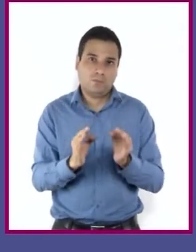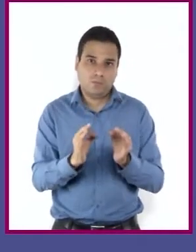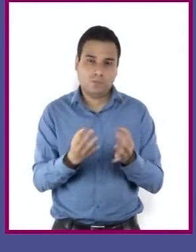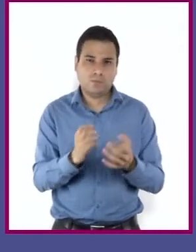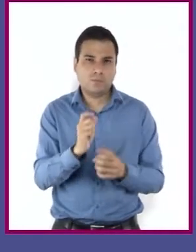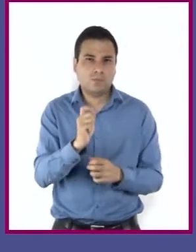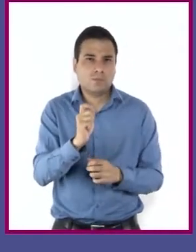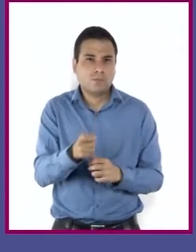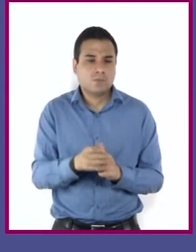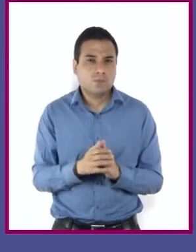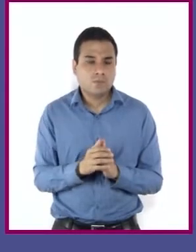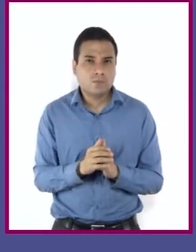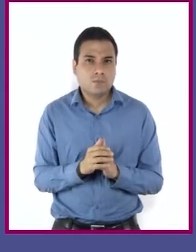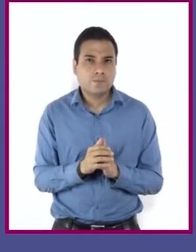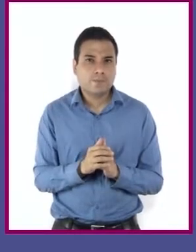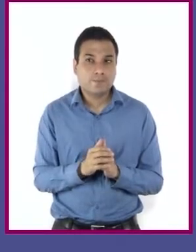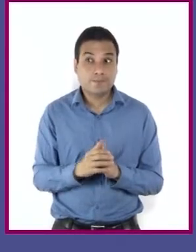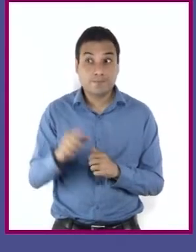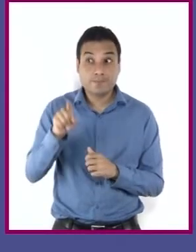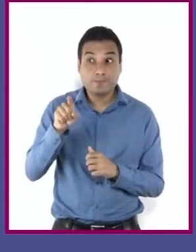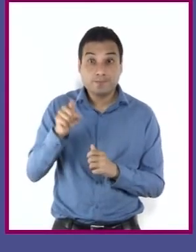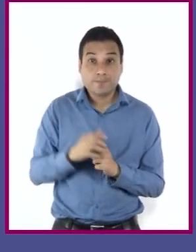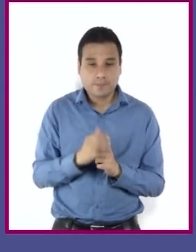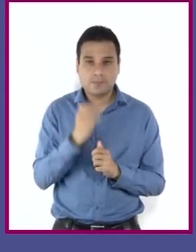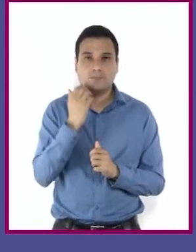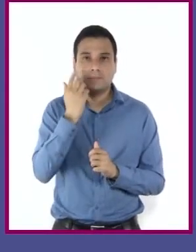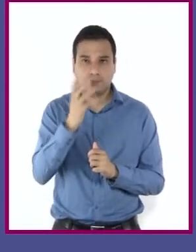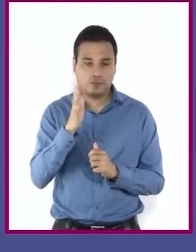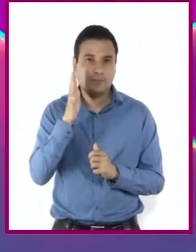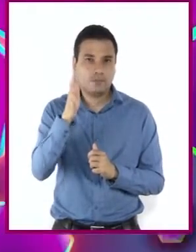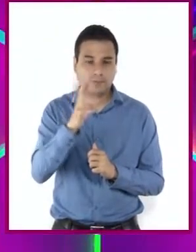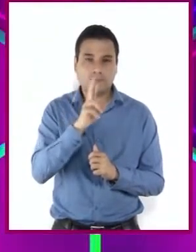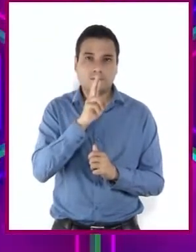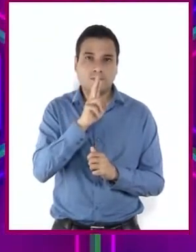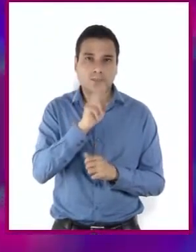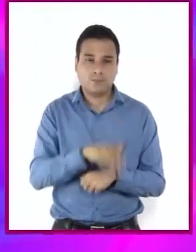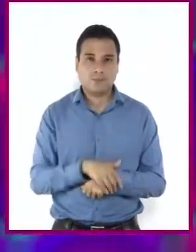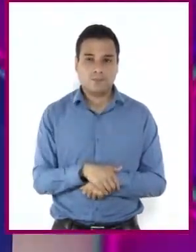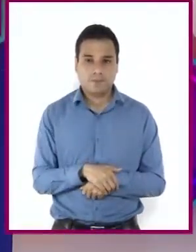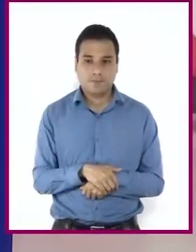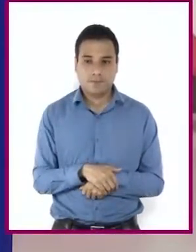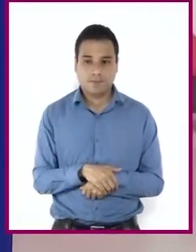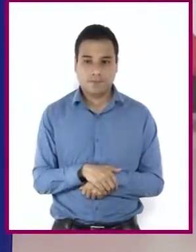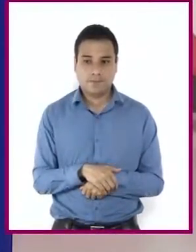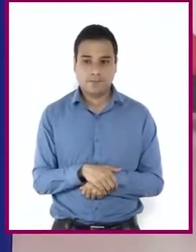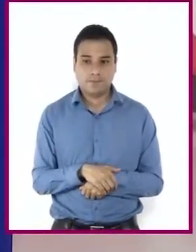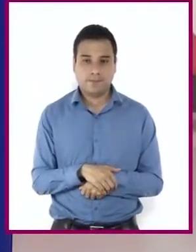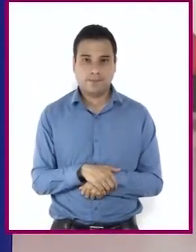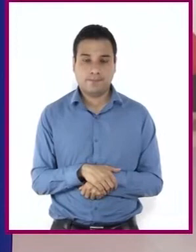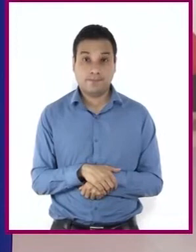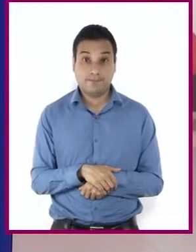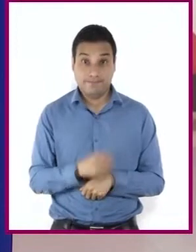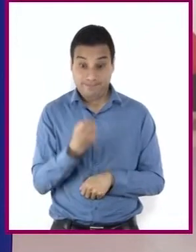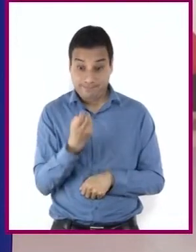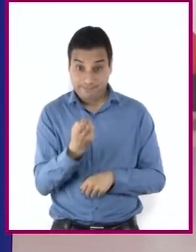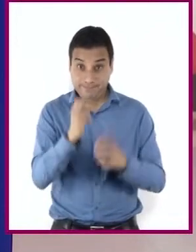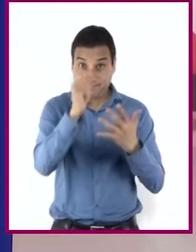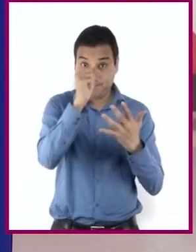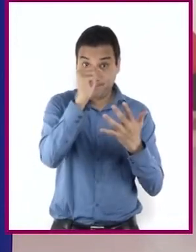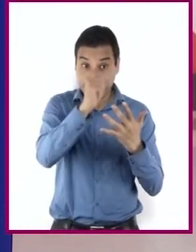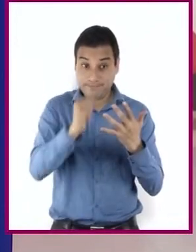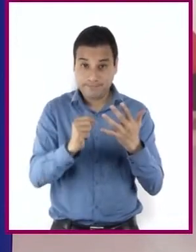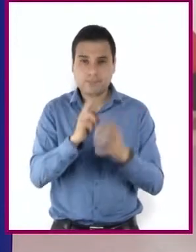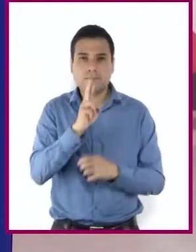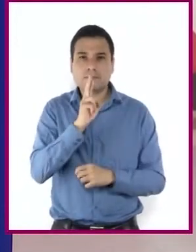decir, está previniendo mejorar su desempeño. Para poner estos criterios en práctica, tenemos